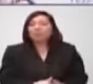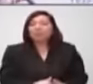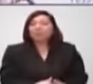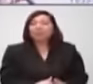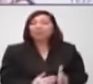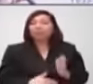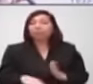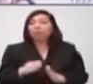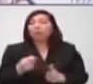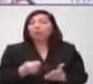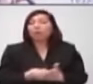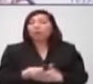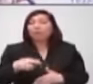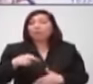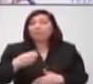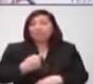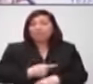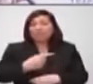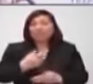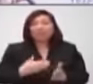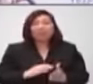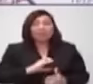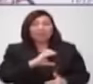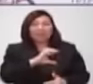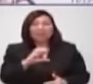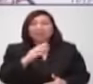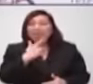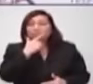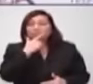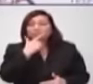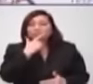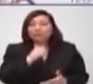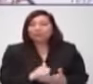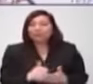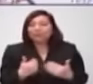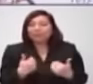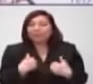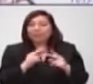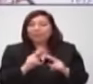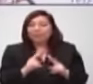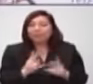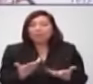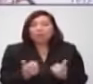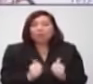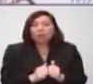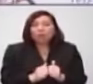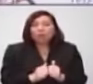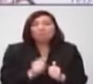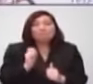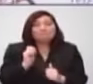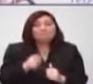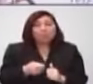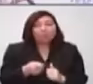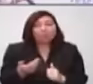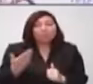la elevación de los costos del peaje vinculado a línea amarilla, señor presidente, tendrían que ver aparentemente por una multa que